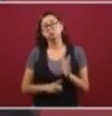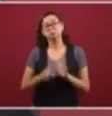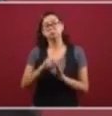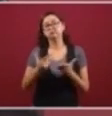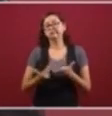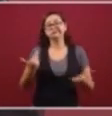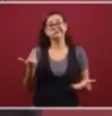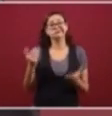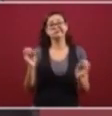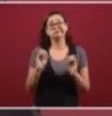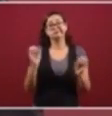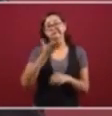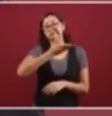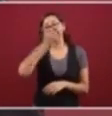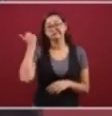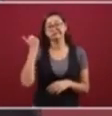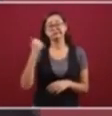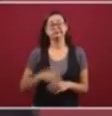Entonces,